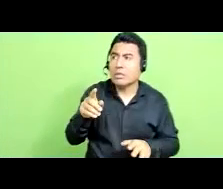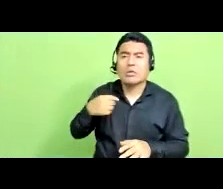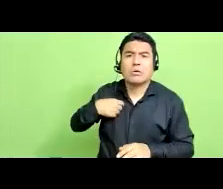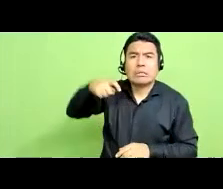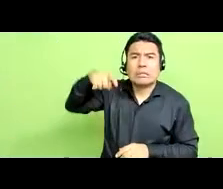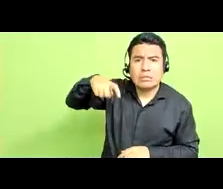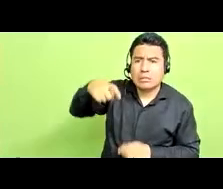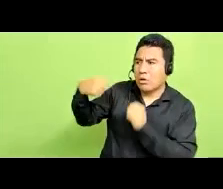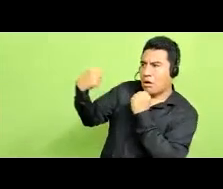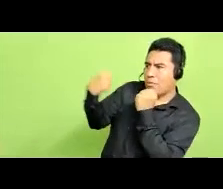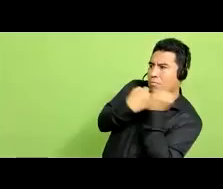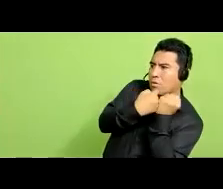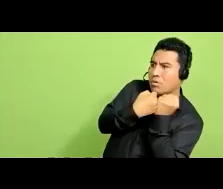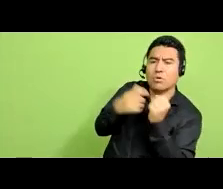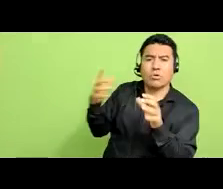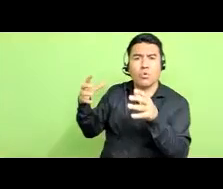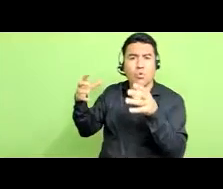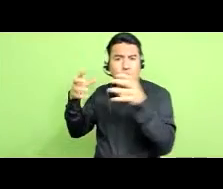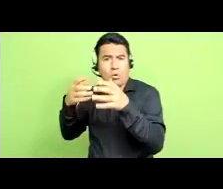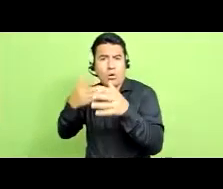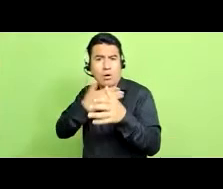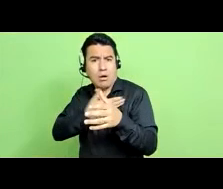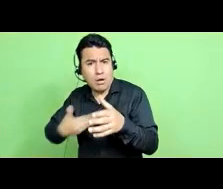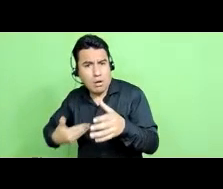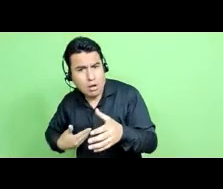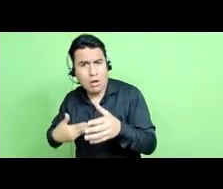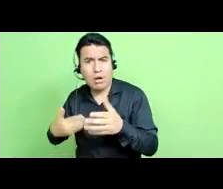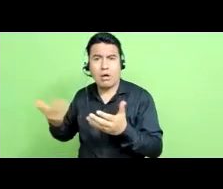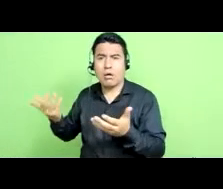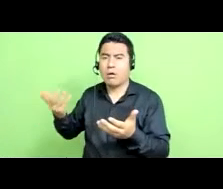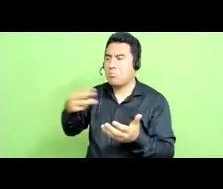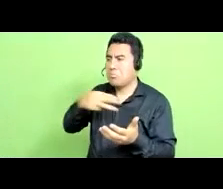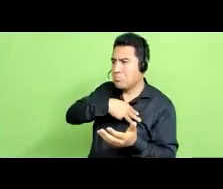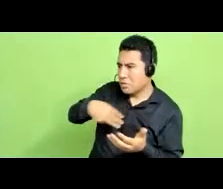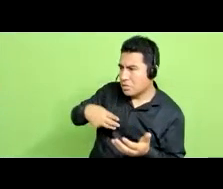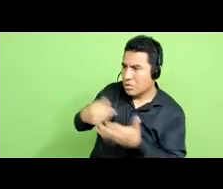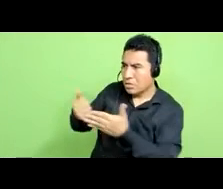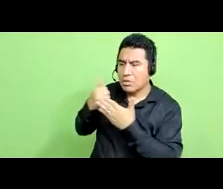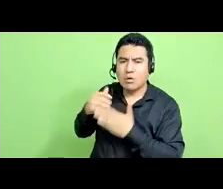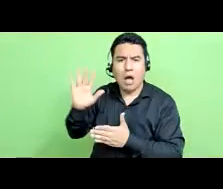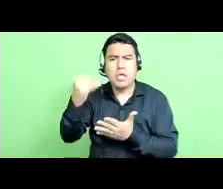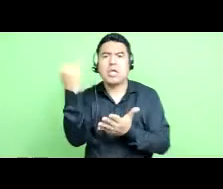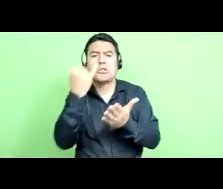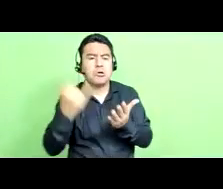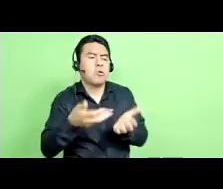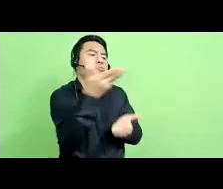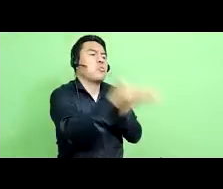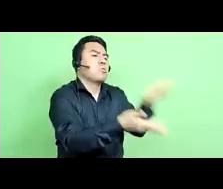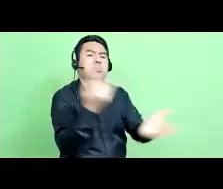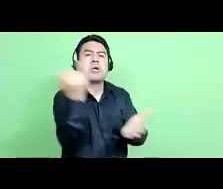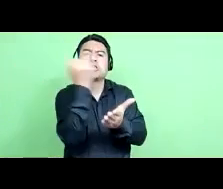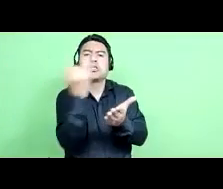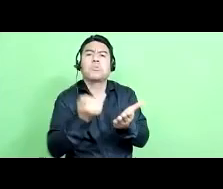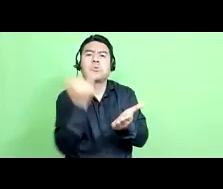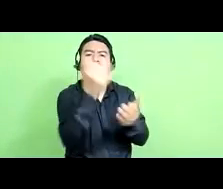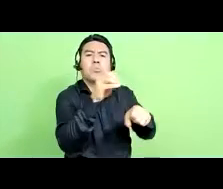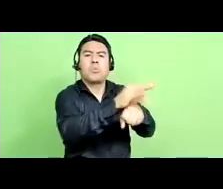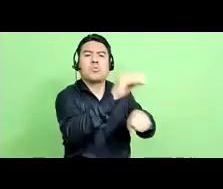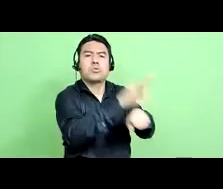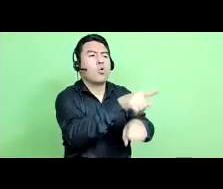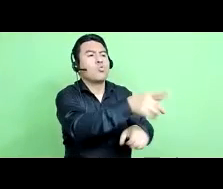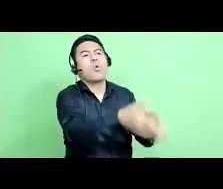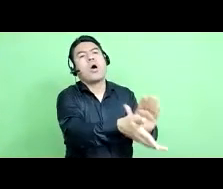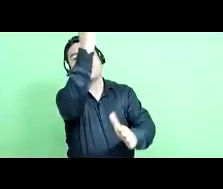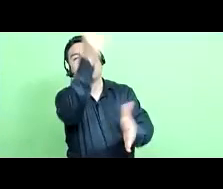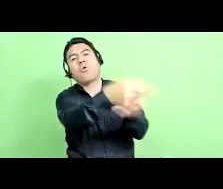de una entidad de gobierno lo único que hacen es darme planos decirme la forma o donde puedo comprar